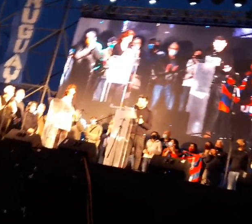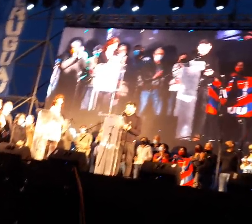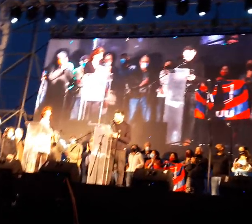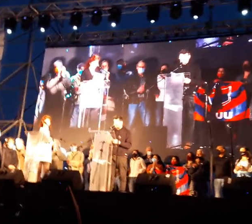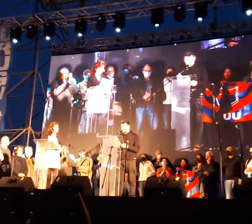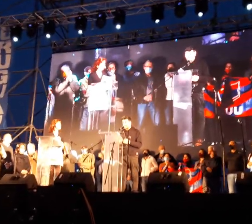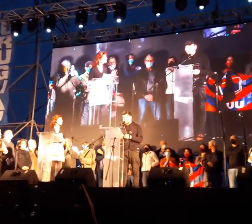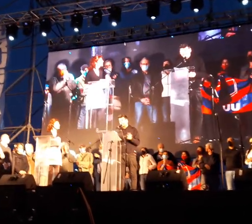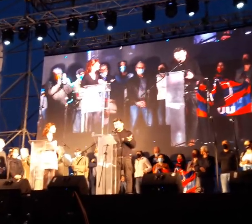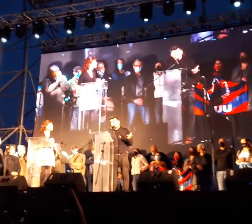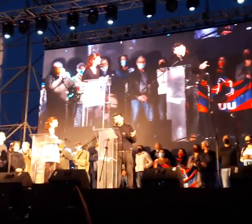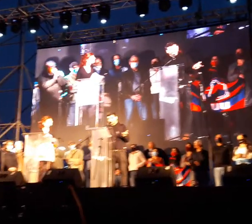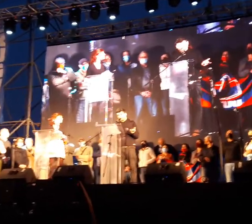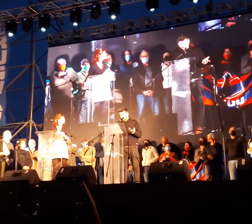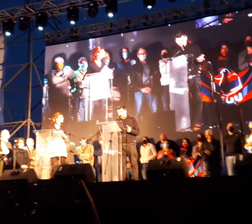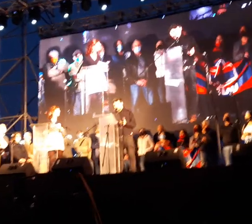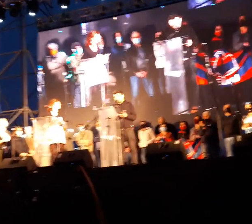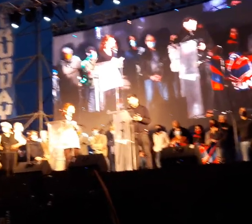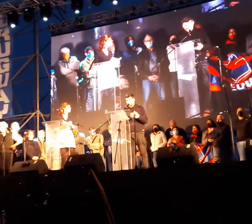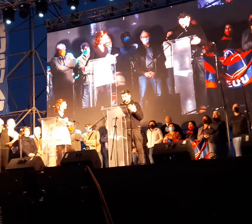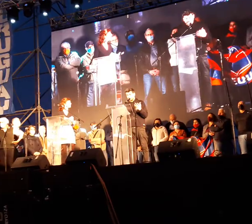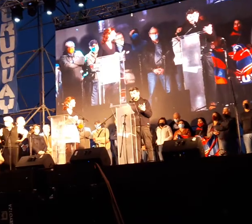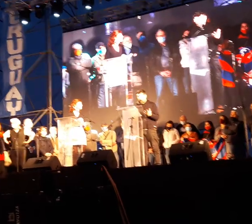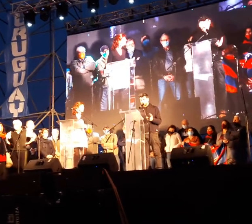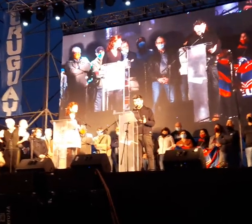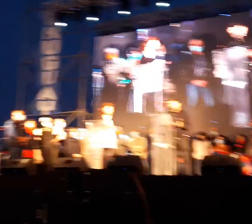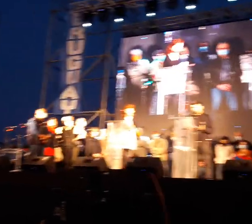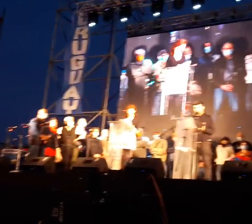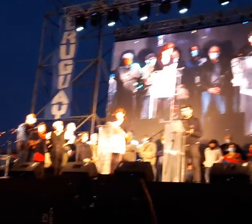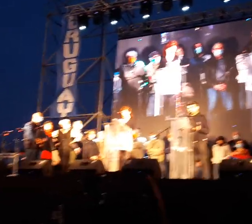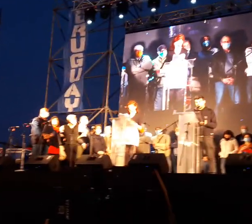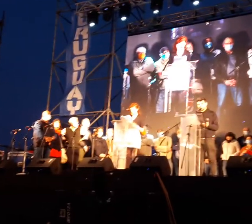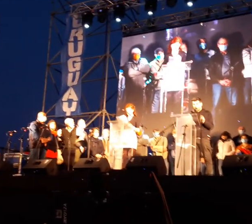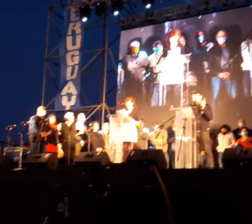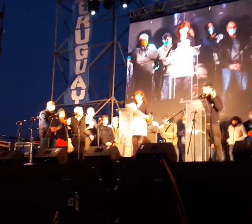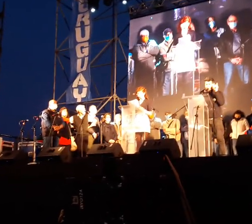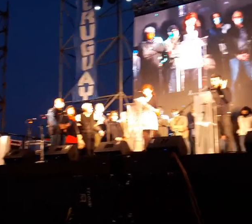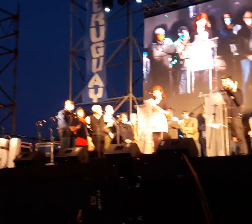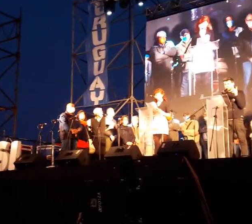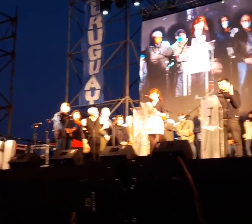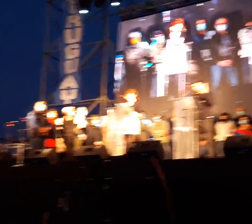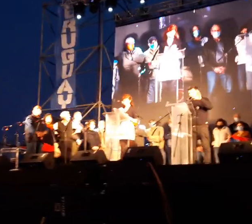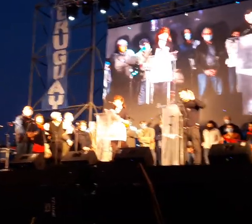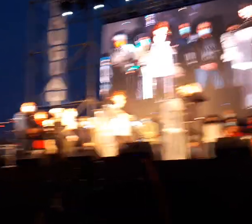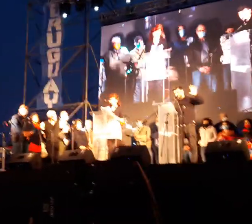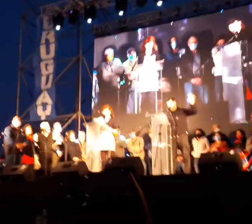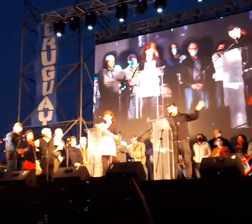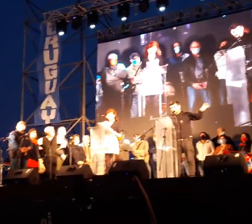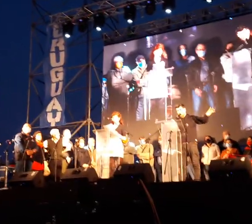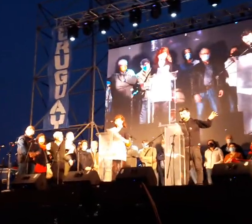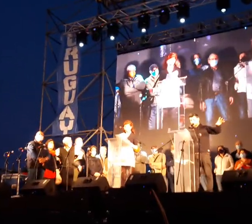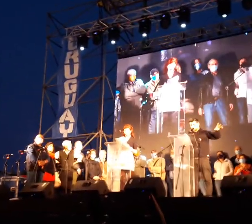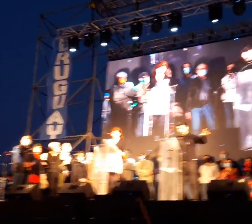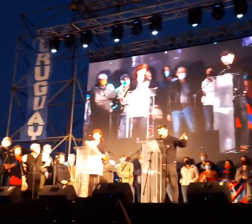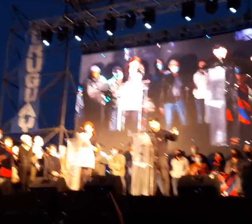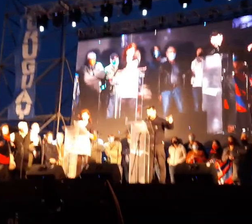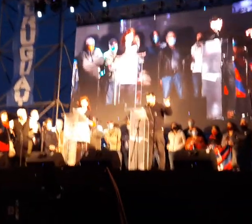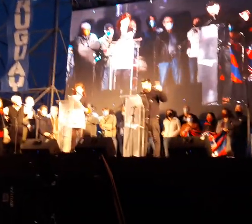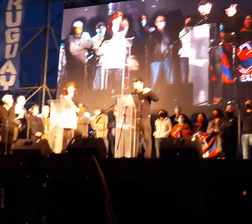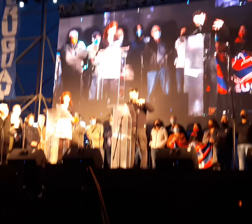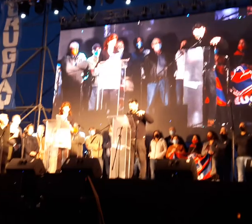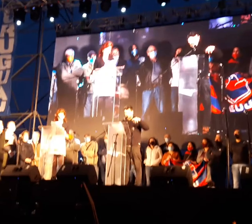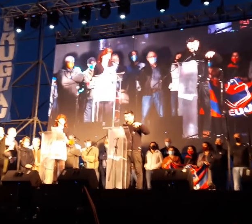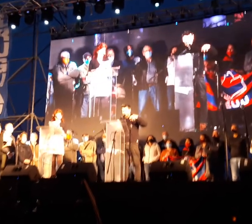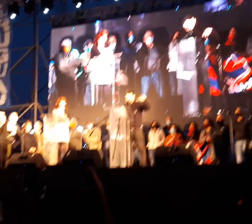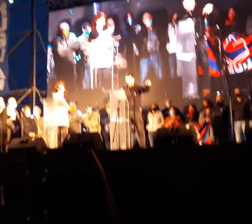¿Es bueno para la estabilidad económica que todos los meses se modifique el precio de los combustibles? ¿Los precios que suben en el supermercado cuando aumentan